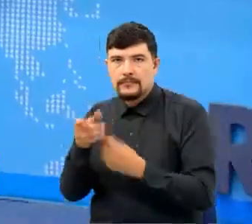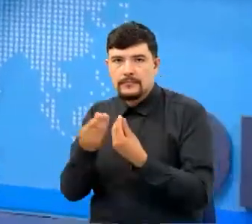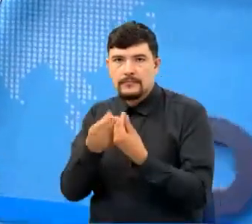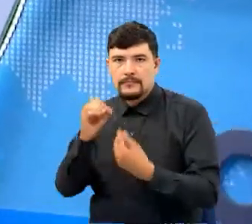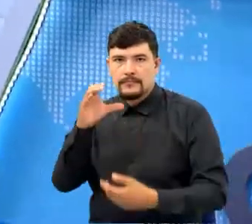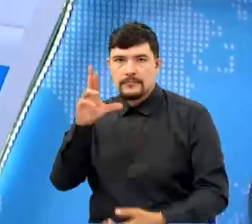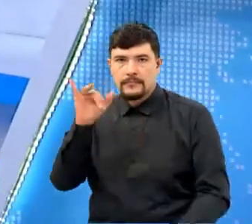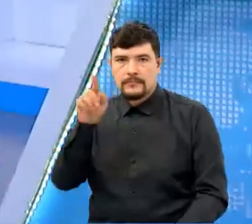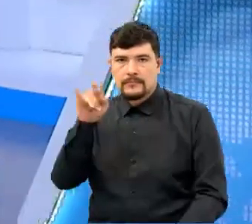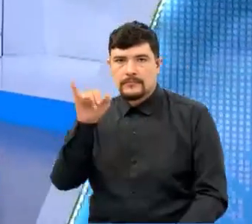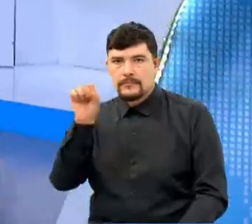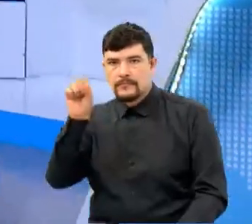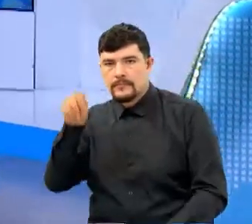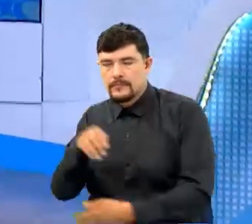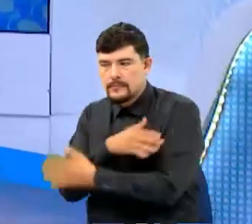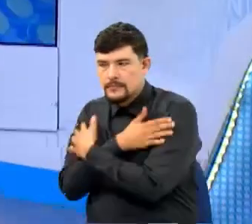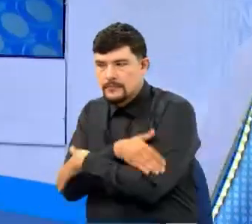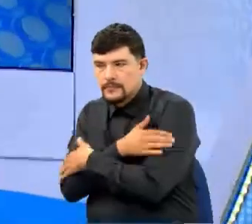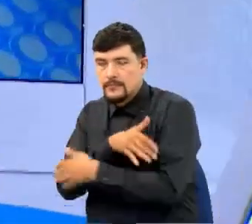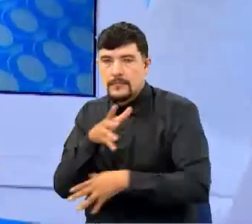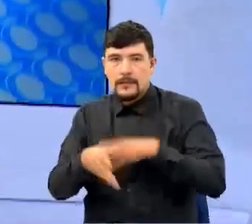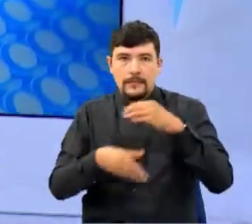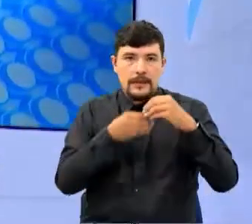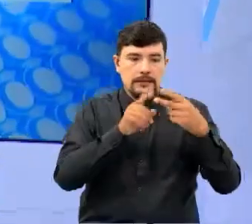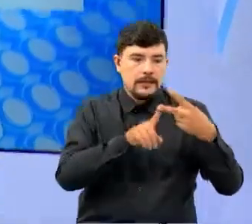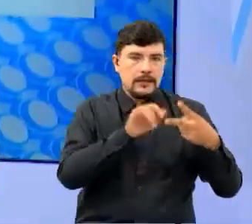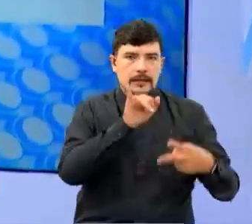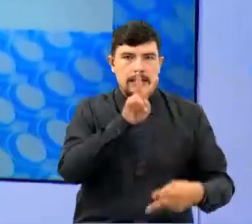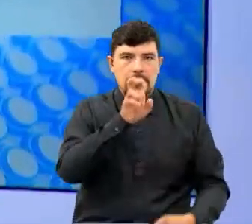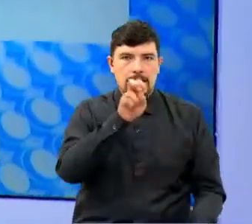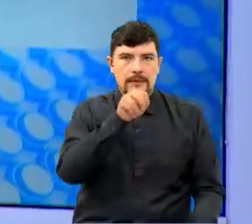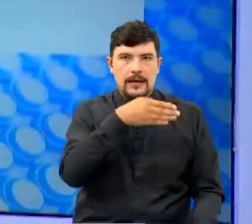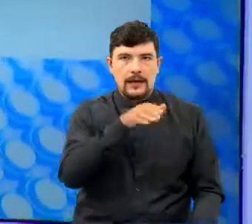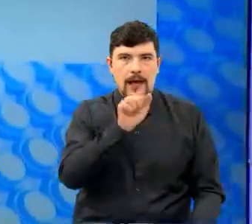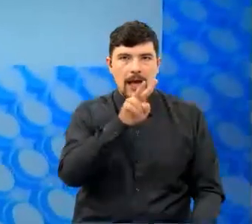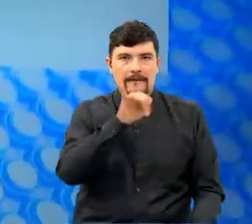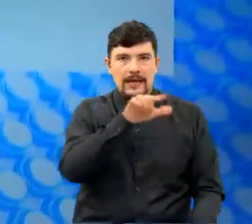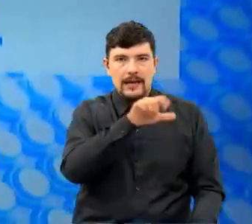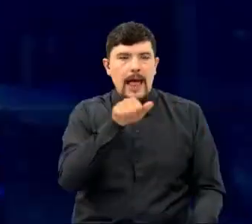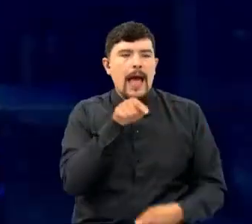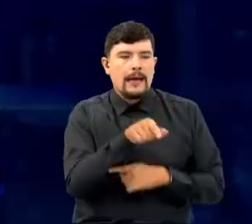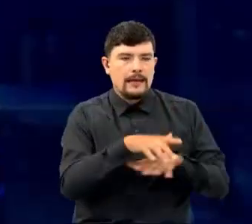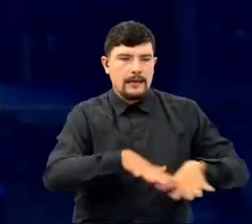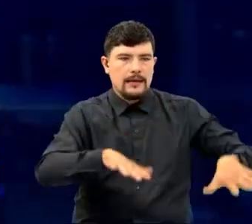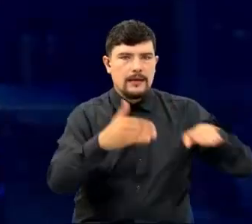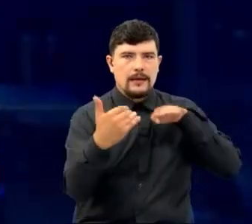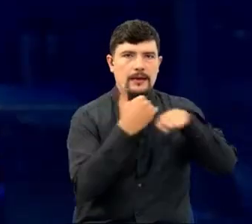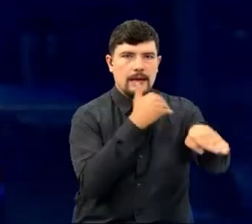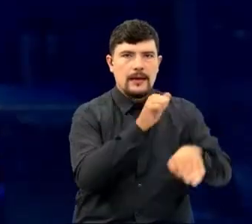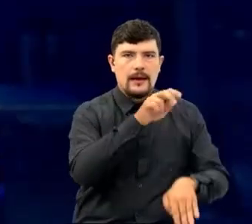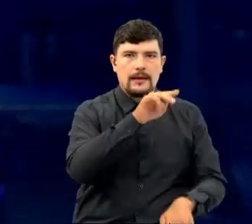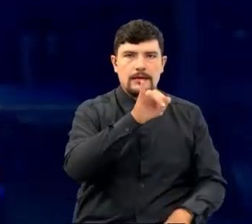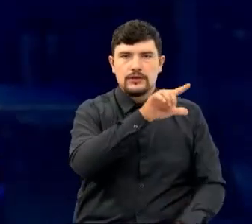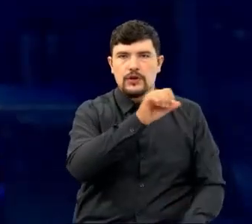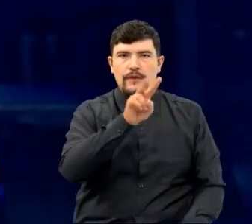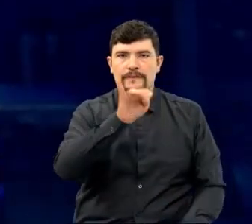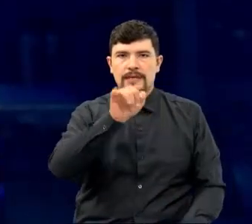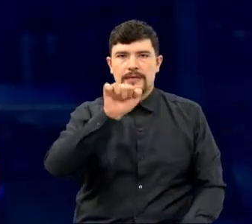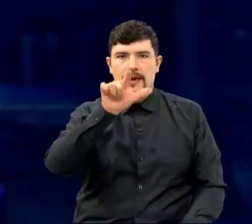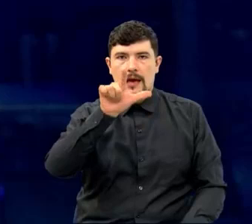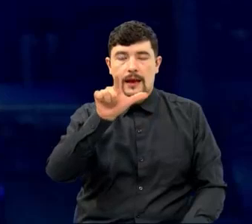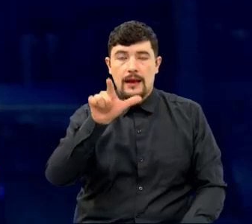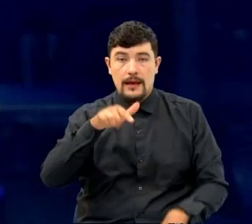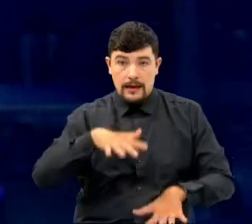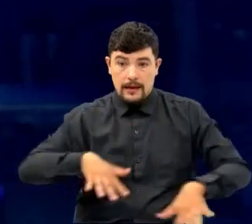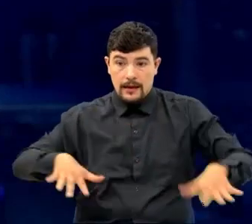Cristian en Pamplona y a Iván Ávila que se encuentra en el anillo vial que comunica el área metropolitana. Iniciamos con usted, Iván, porque en el área metropolitana